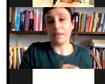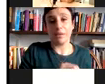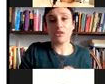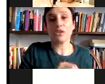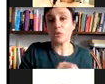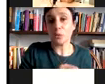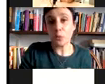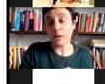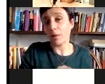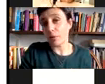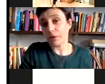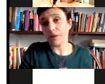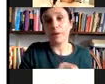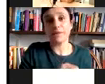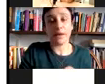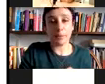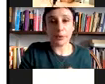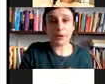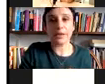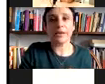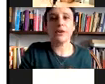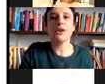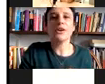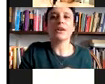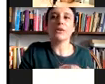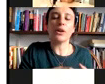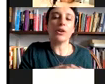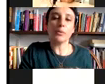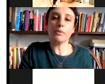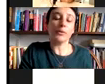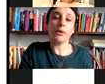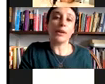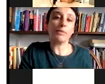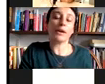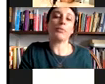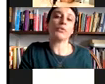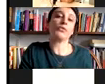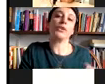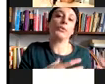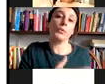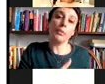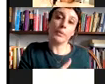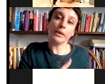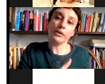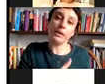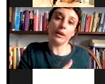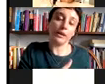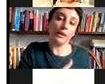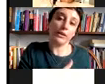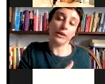de discriminación que son únicas por discapacidad, por género, que no es la misma que puede sufrir un hombre